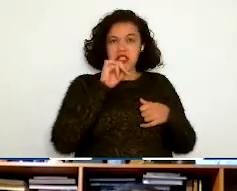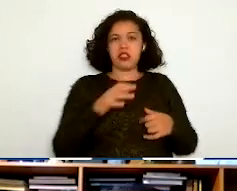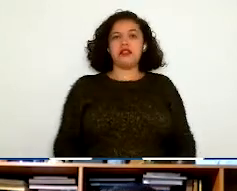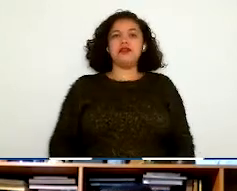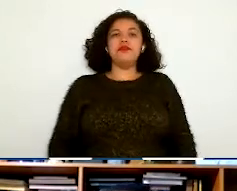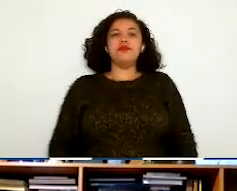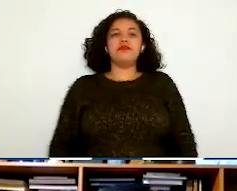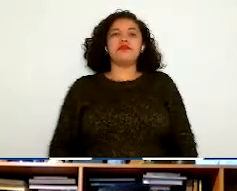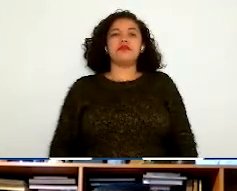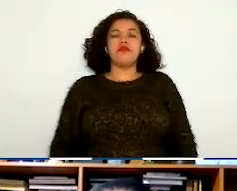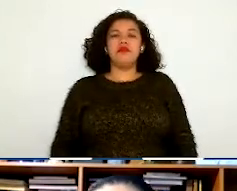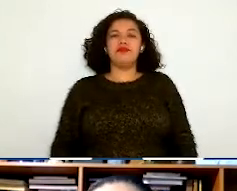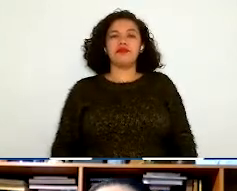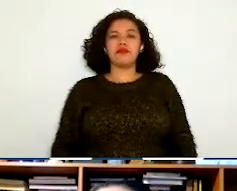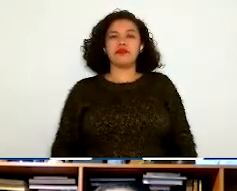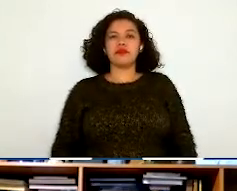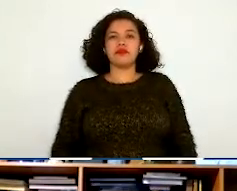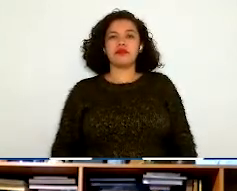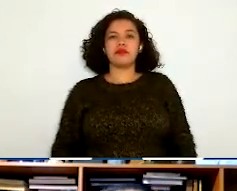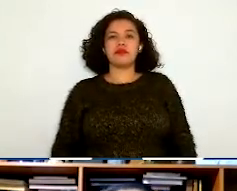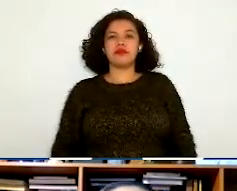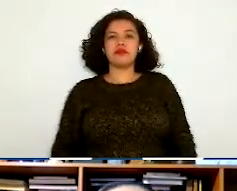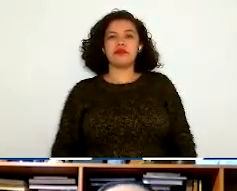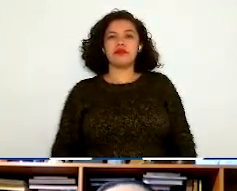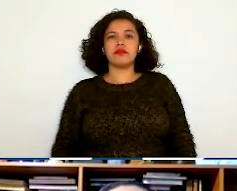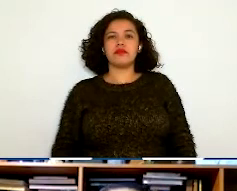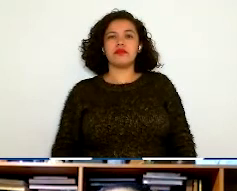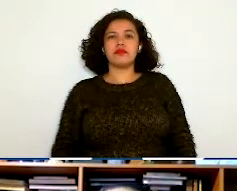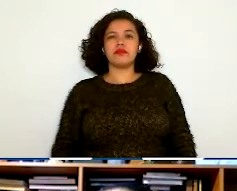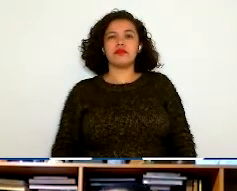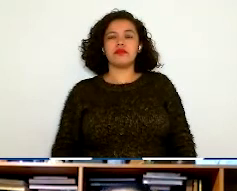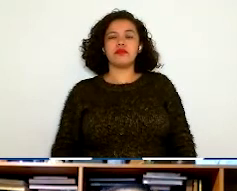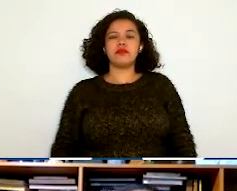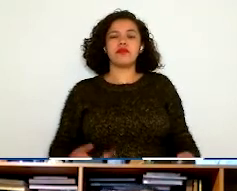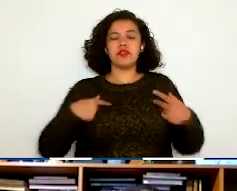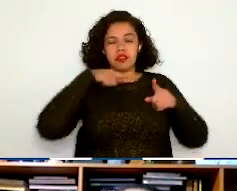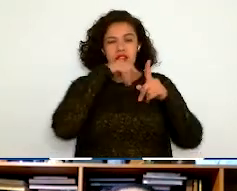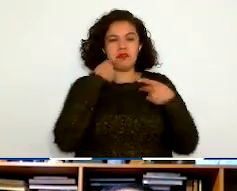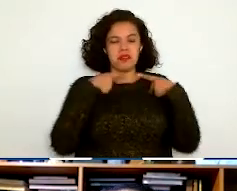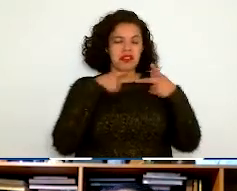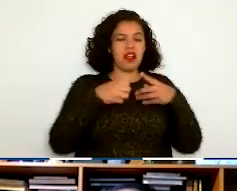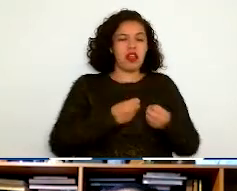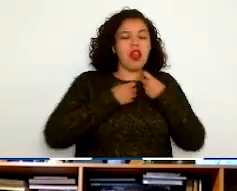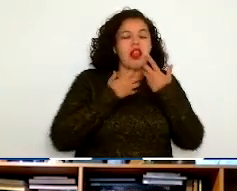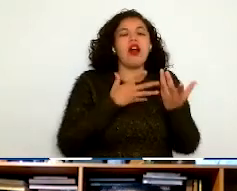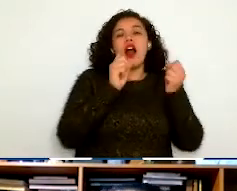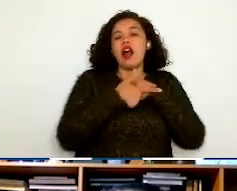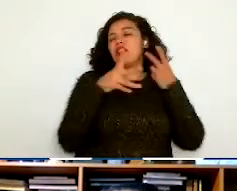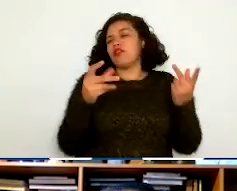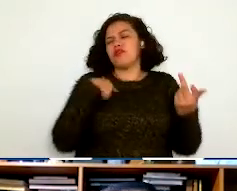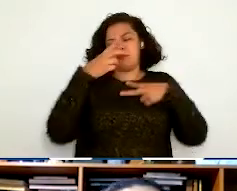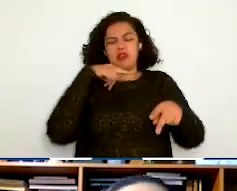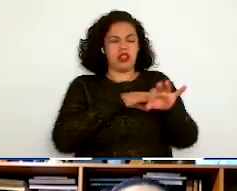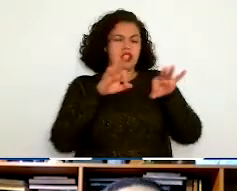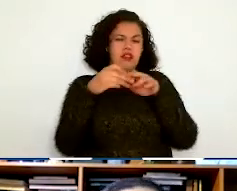no tenemos deseos ni siquiera de generar algo en las personas, sino yo vengo aquí, trabajo, esto es lo que hago siempre,